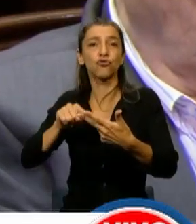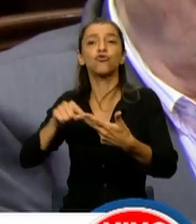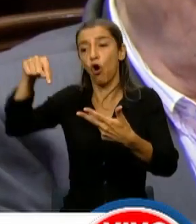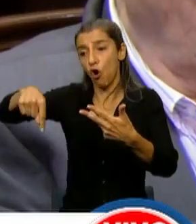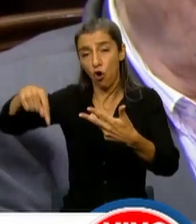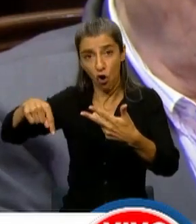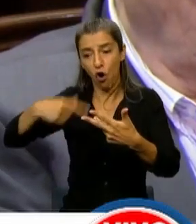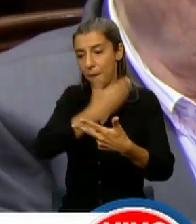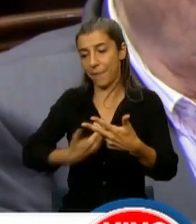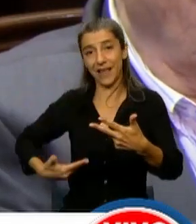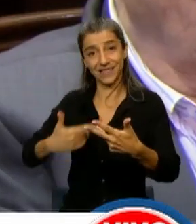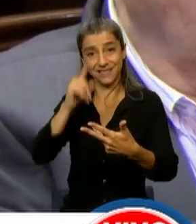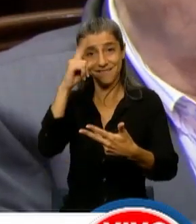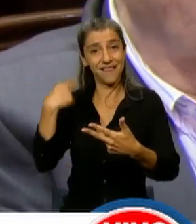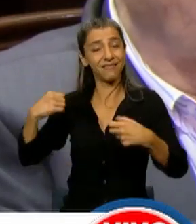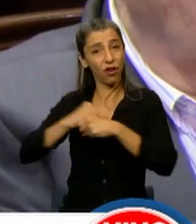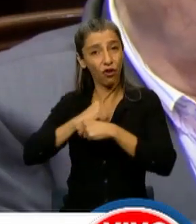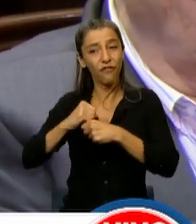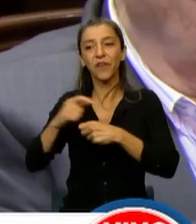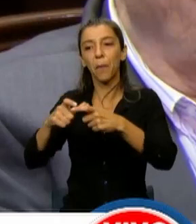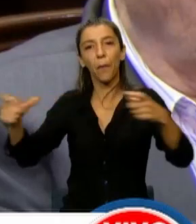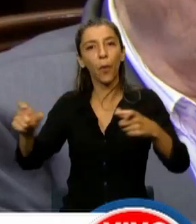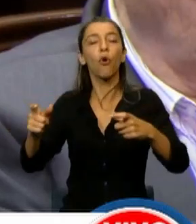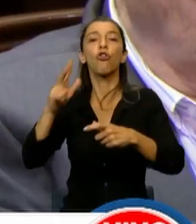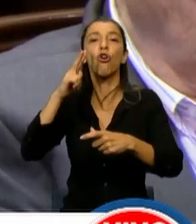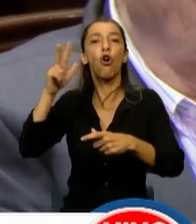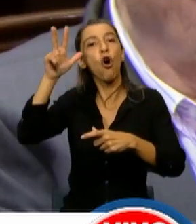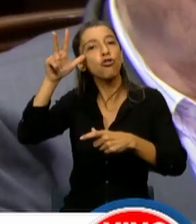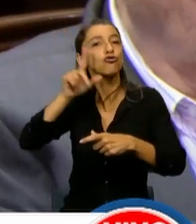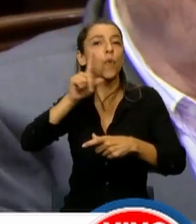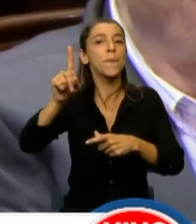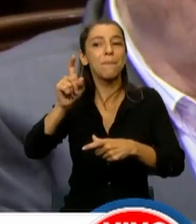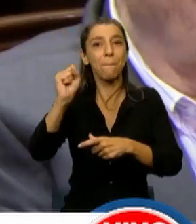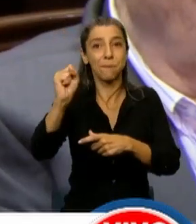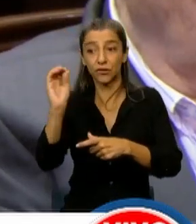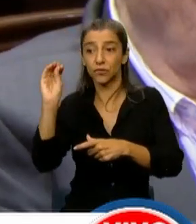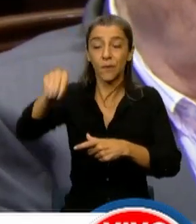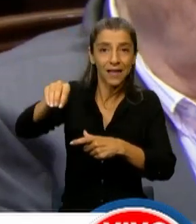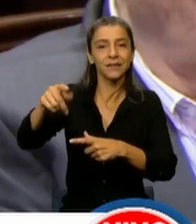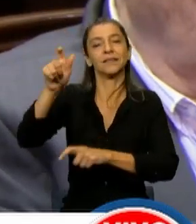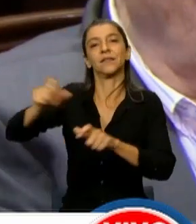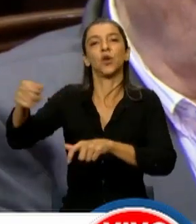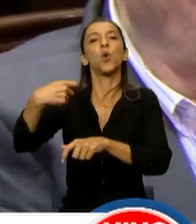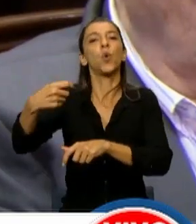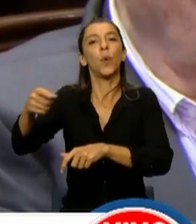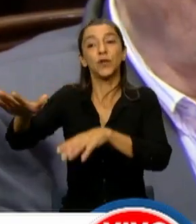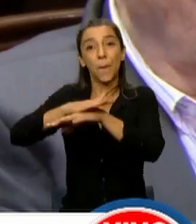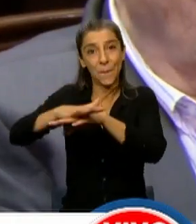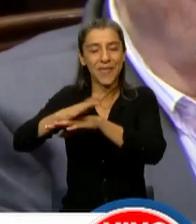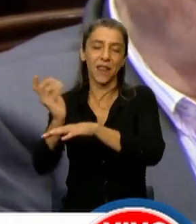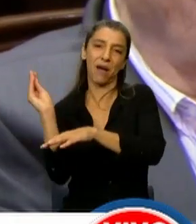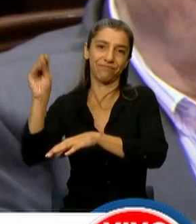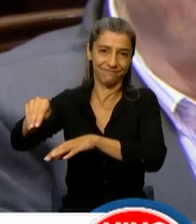hoy confirmó el presidente un bono de 8.000 pesos para los jubilados que ganan la jubilación